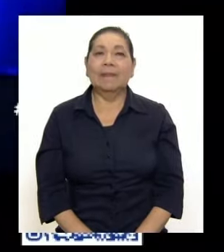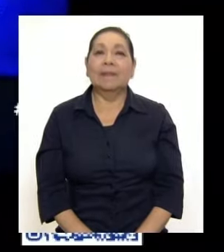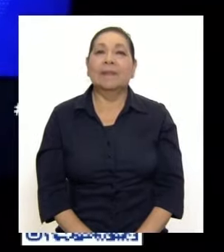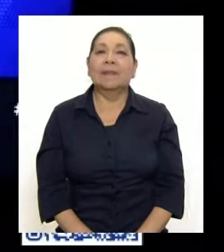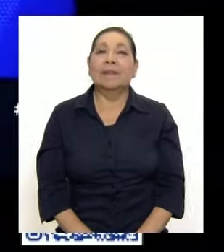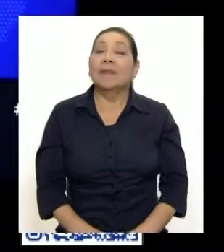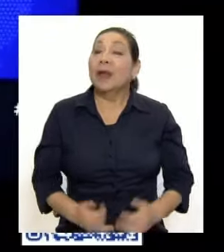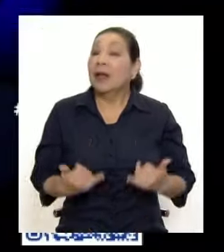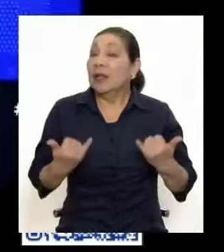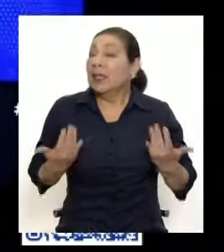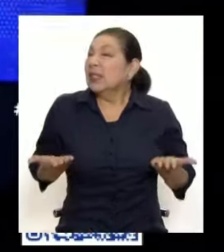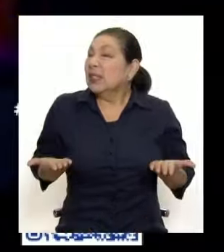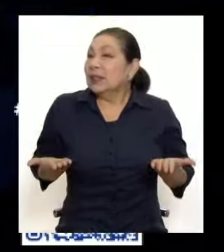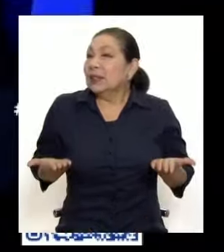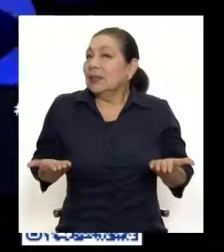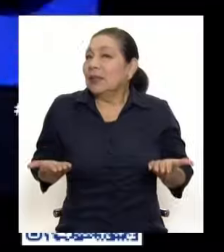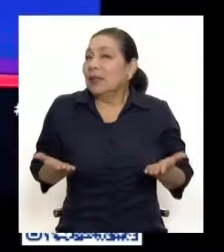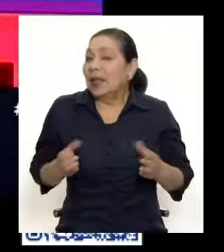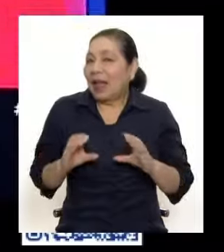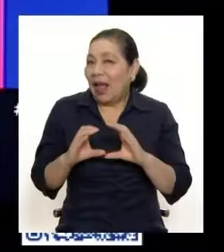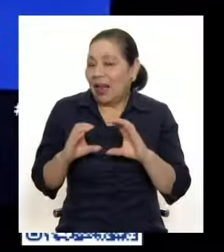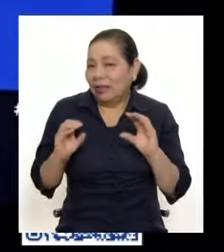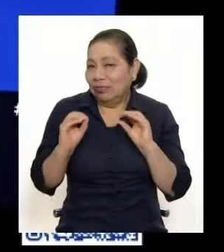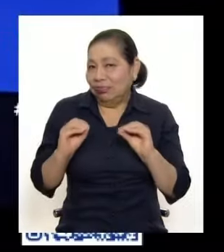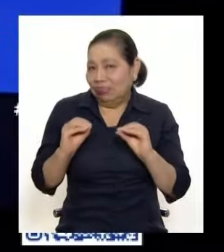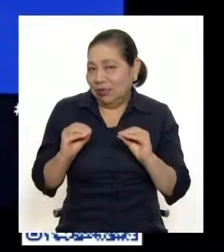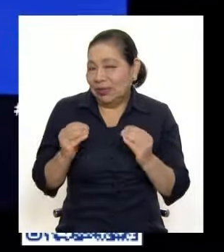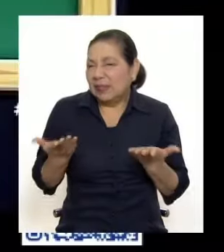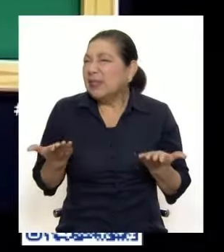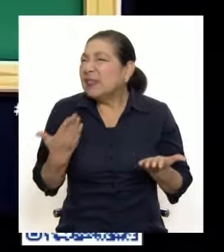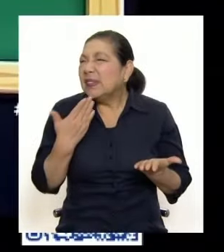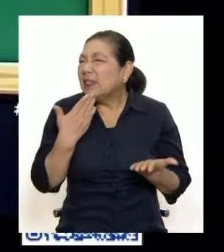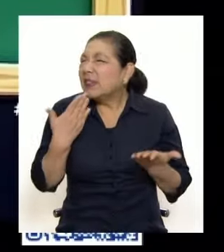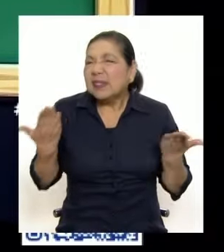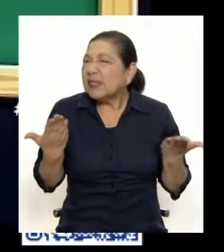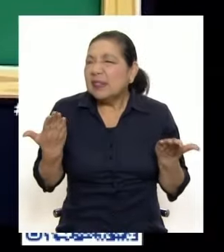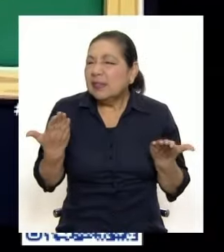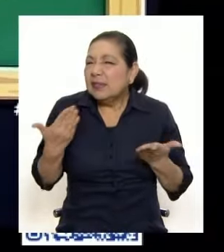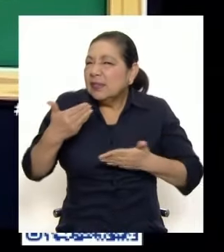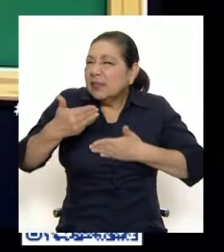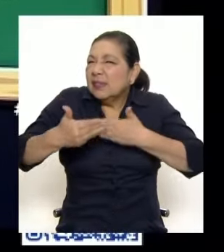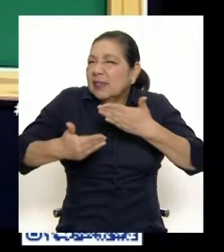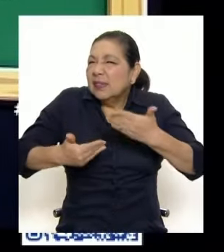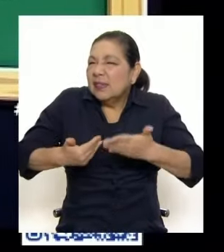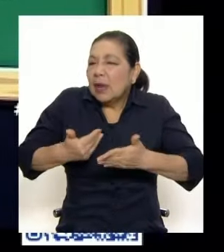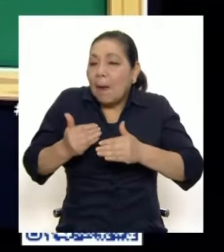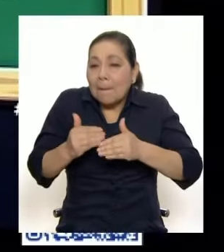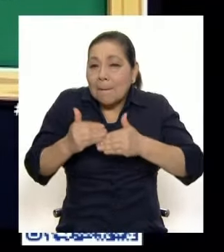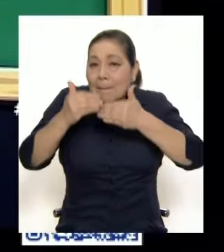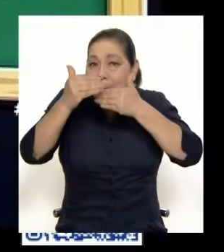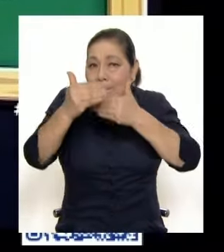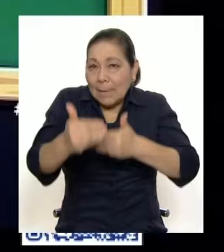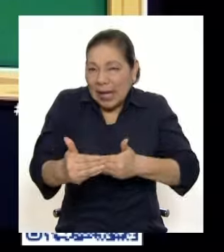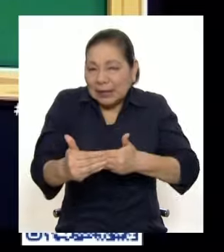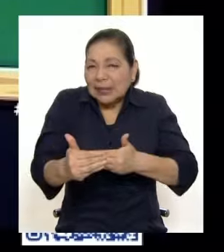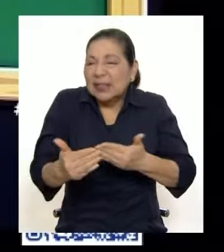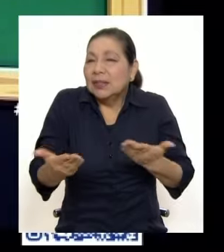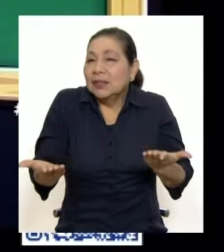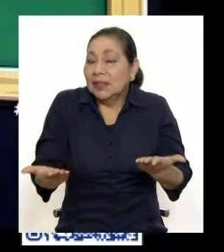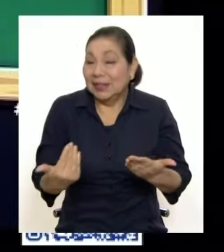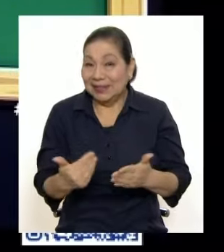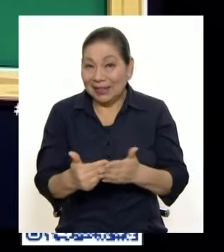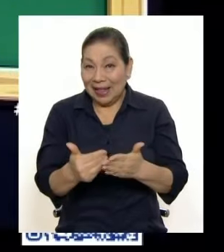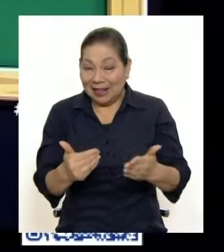vamos con nuestro segmento la clase y el día de hoy vamos a hablar sobre el proceso de ampliación de apec como les